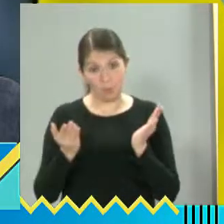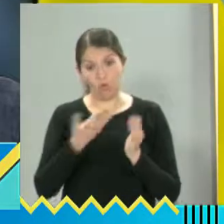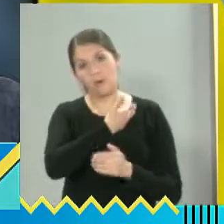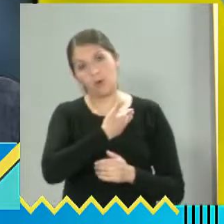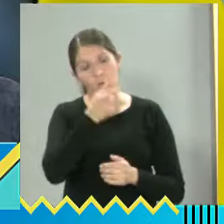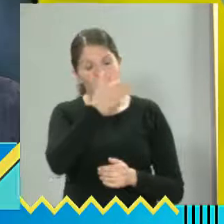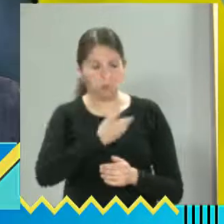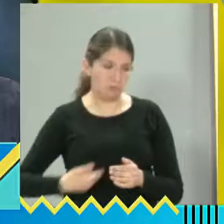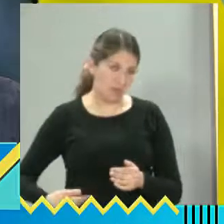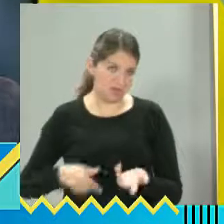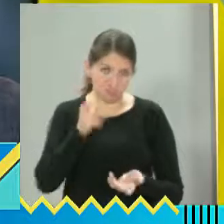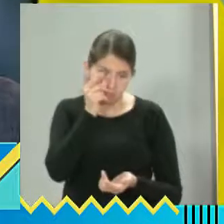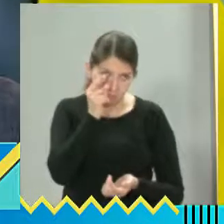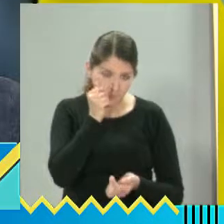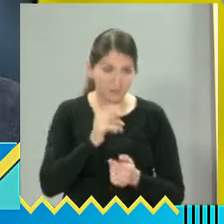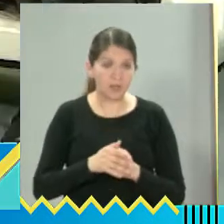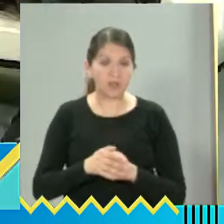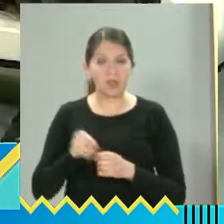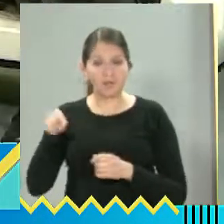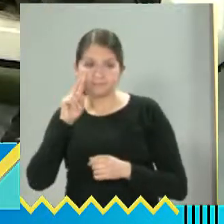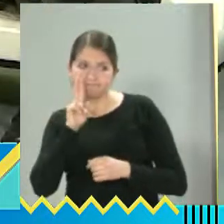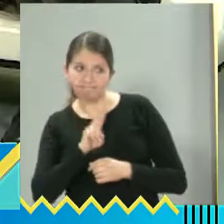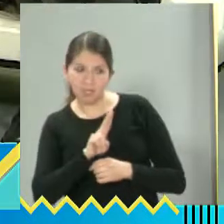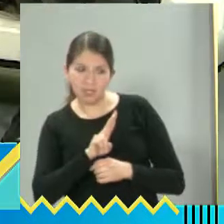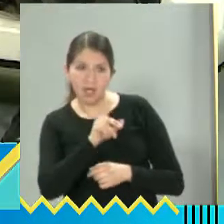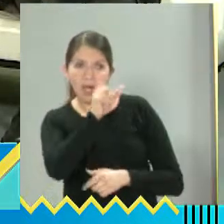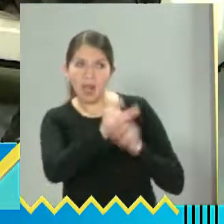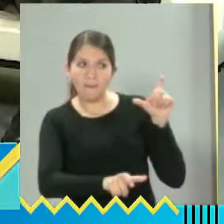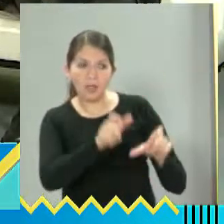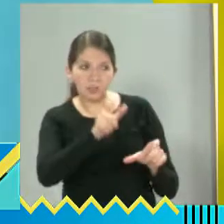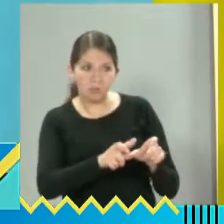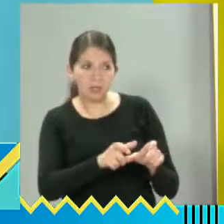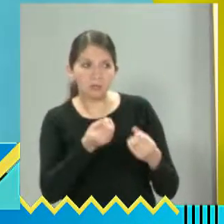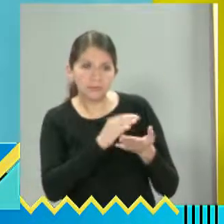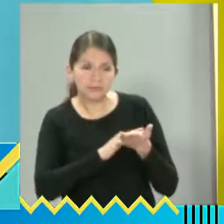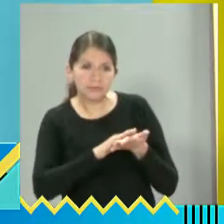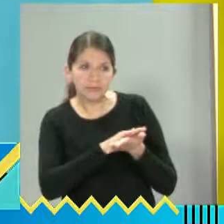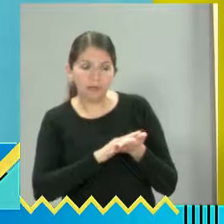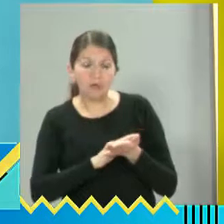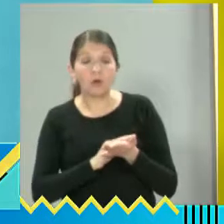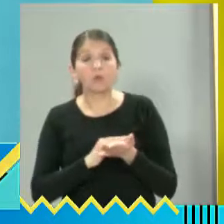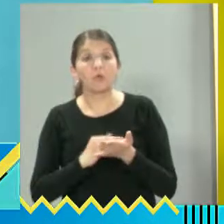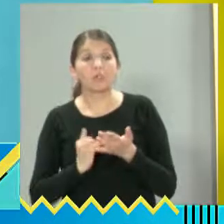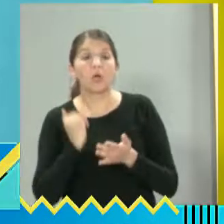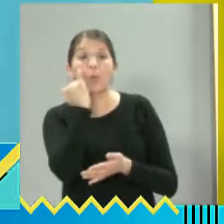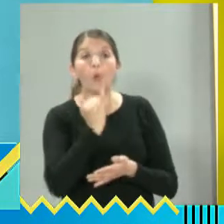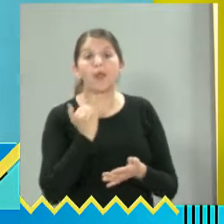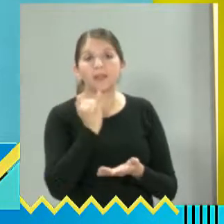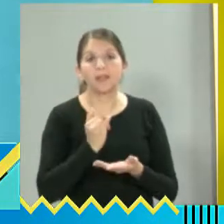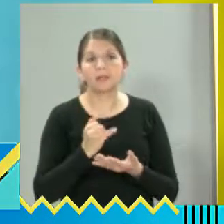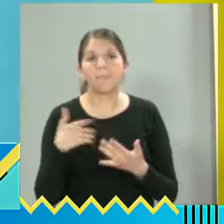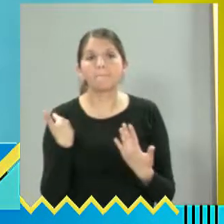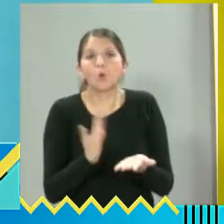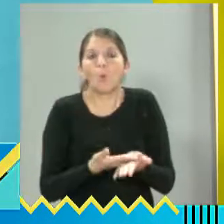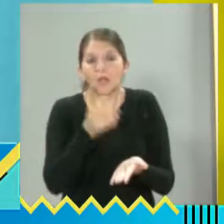funcionario, ve hacia dónde lo quiere llevar al ciudadano promedio y larga políticas que no sean intervencionistas